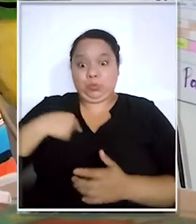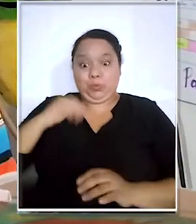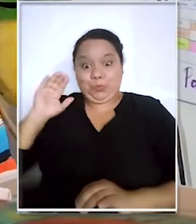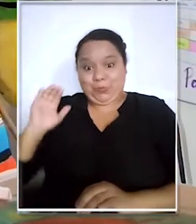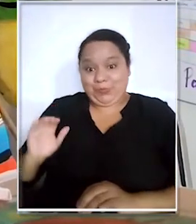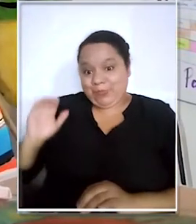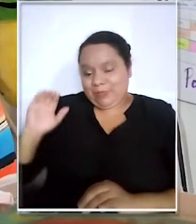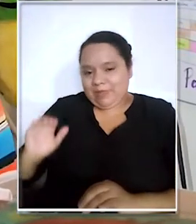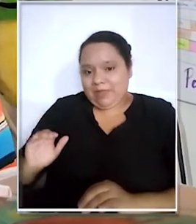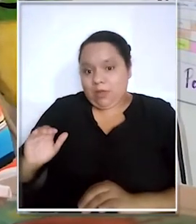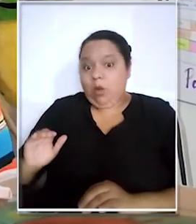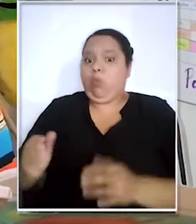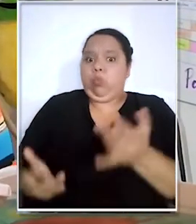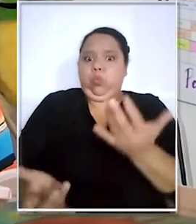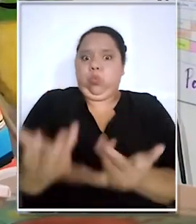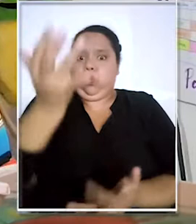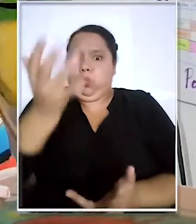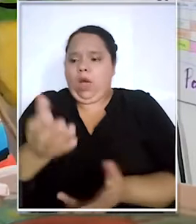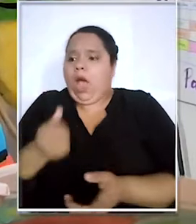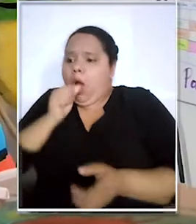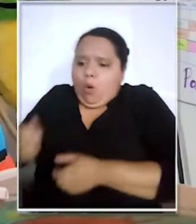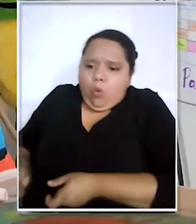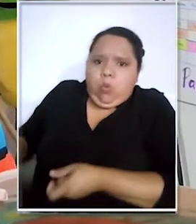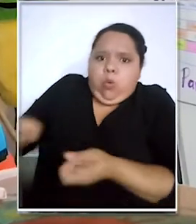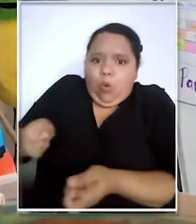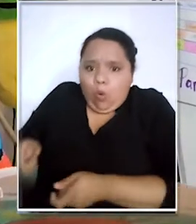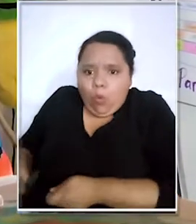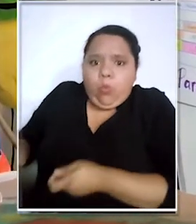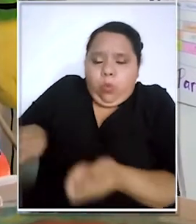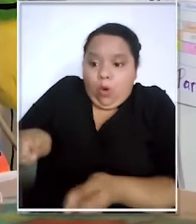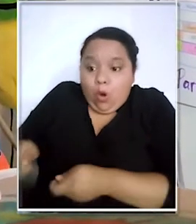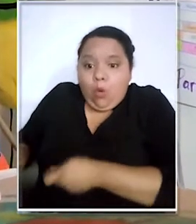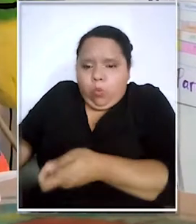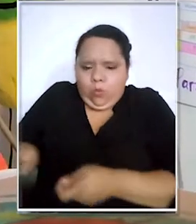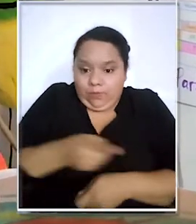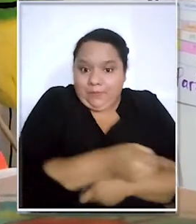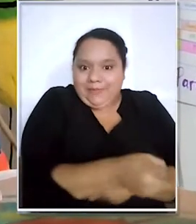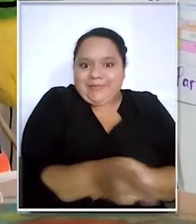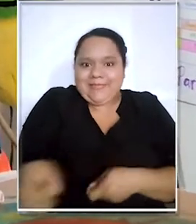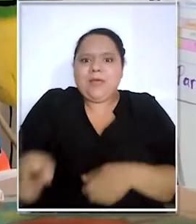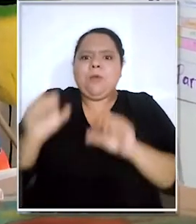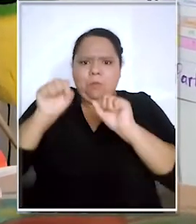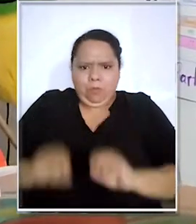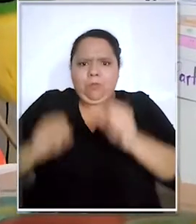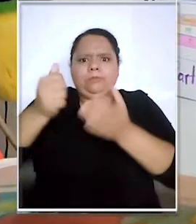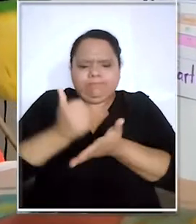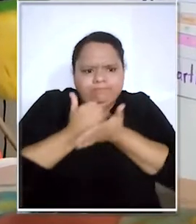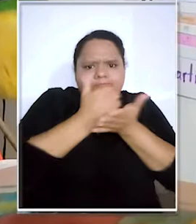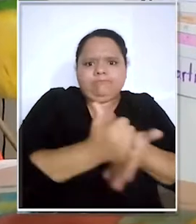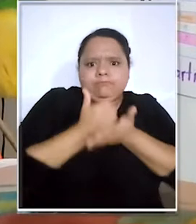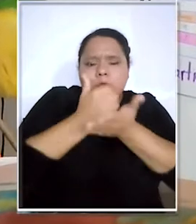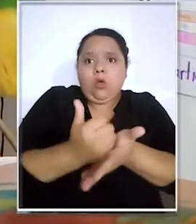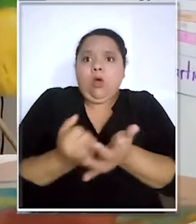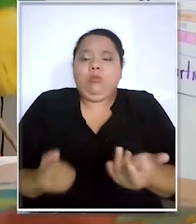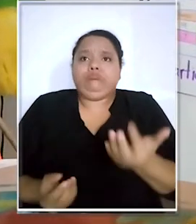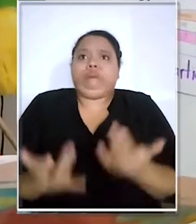era pequeñito, apagué fuegos y andaba descalzo. Ustedes también pueden ayudar a apagar el fuego que acaba